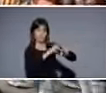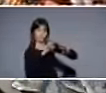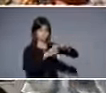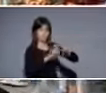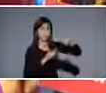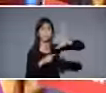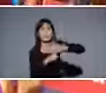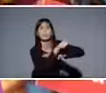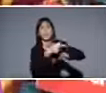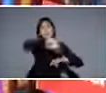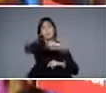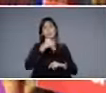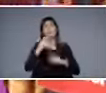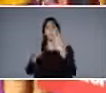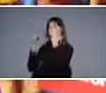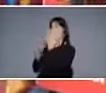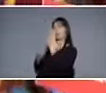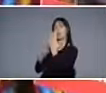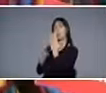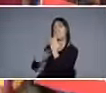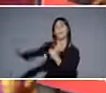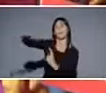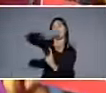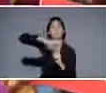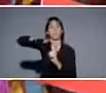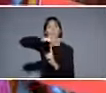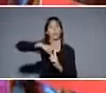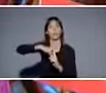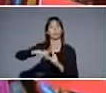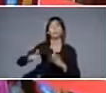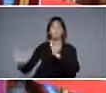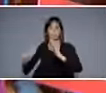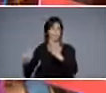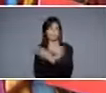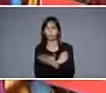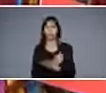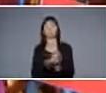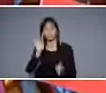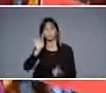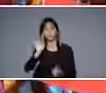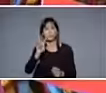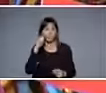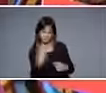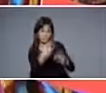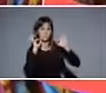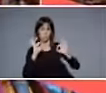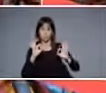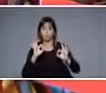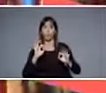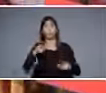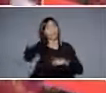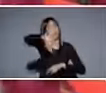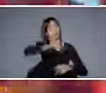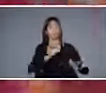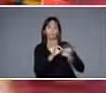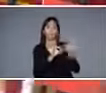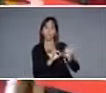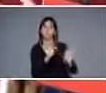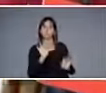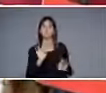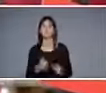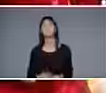avanzados garantizan la calidad de nuestro aire en todo momento. Sí, sí, no me miren así, en todo momento. Yo